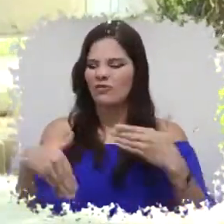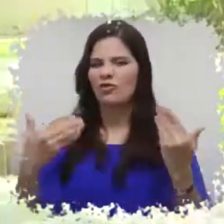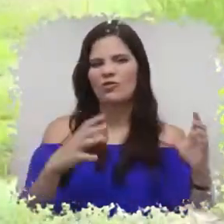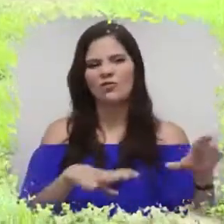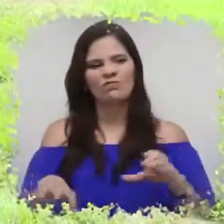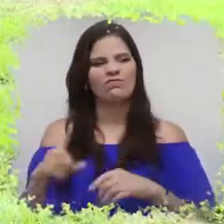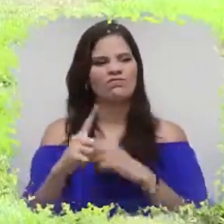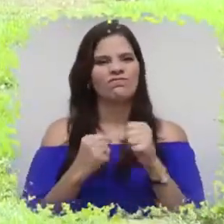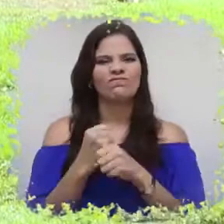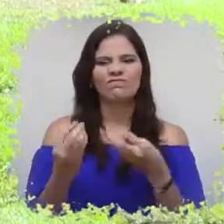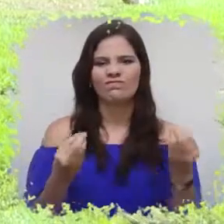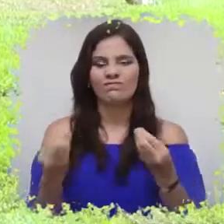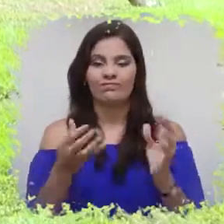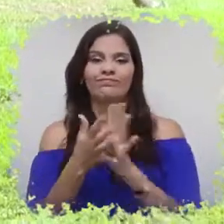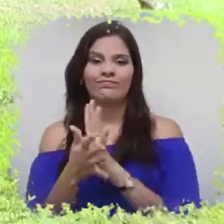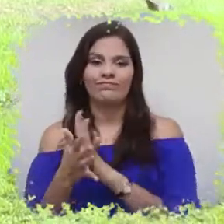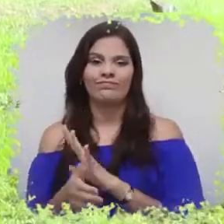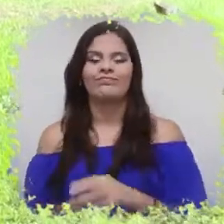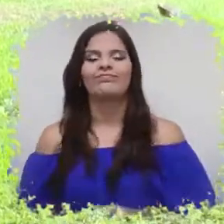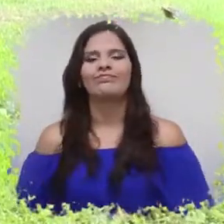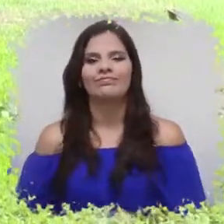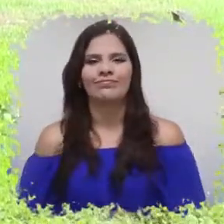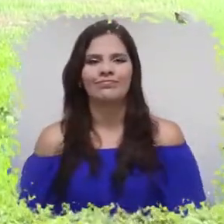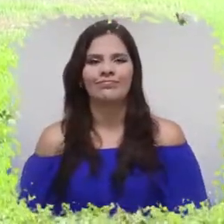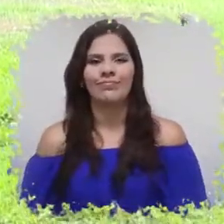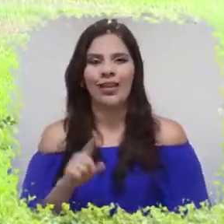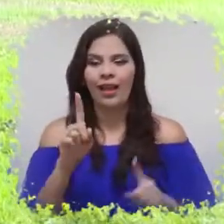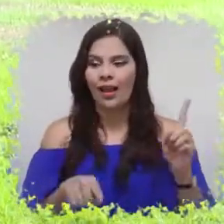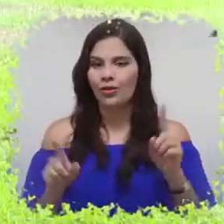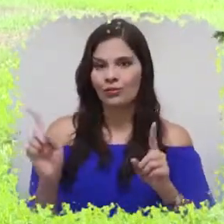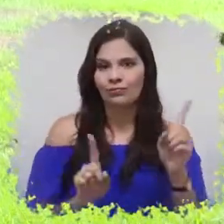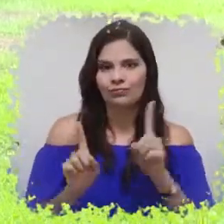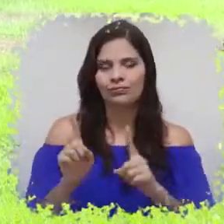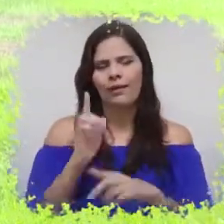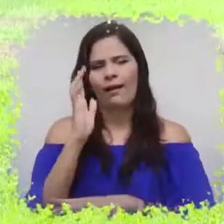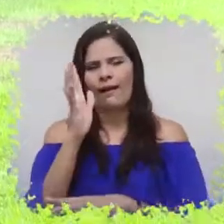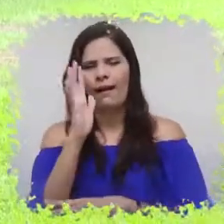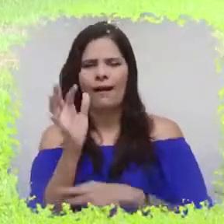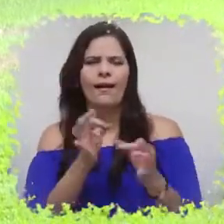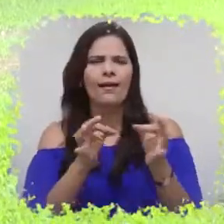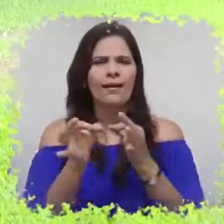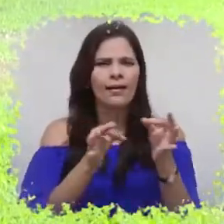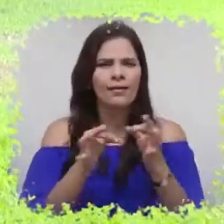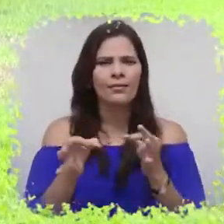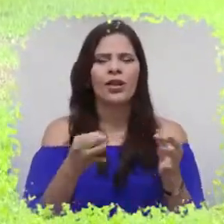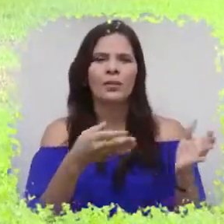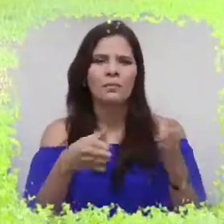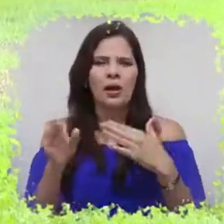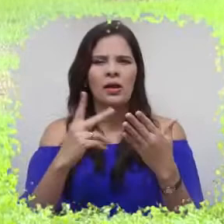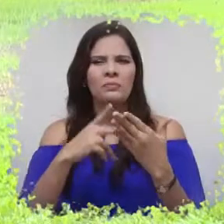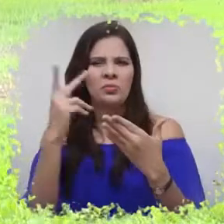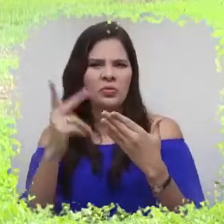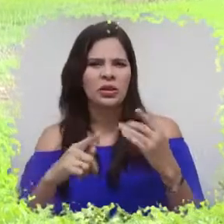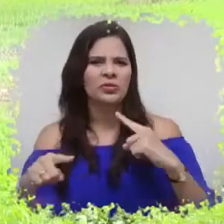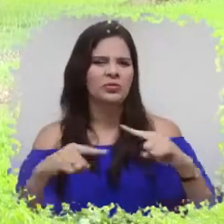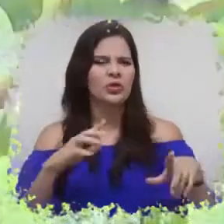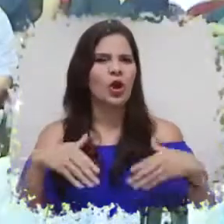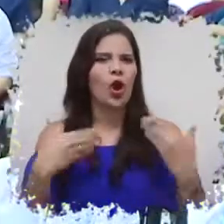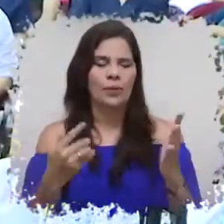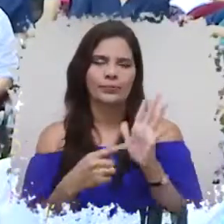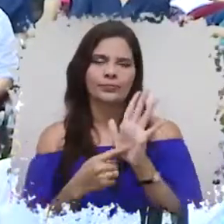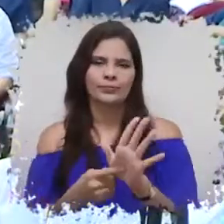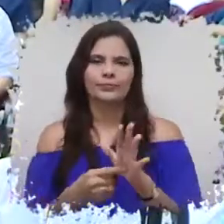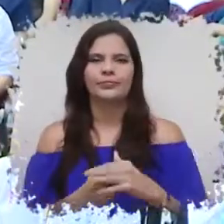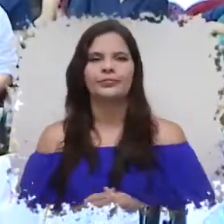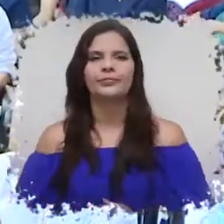cuentas. Durante los actos, los representantes de esas unidades académicas expusieron los resultados de sus planes, programas y gestión.